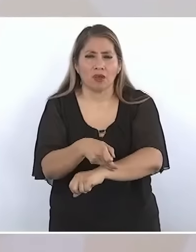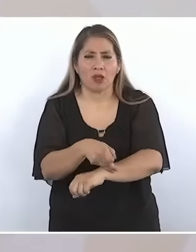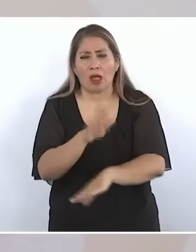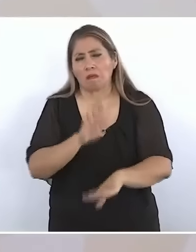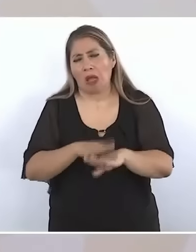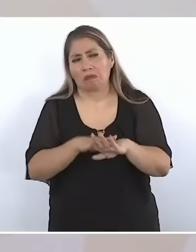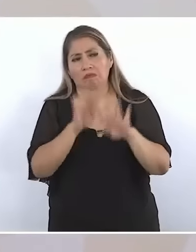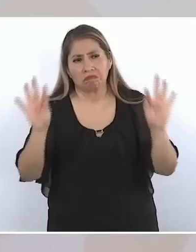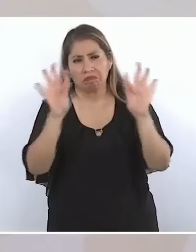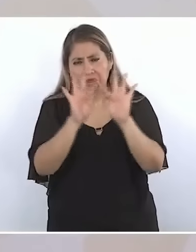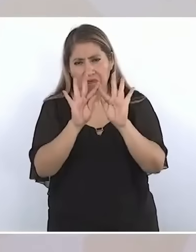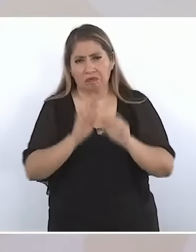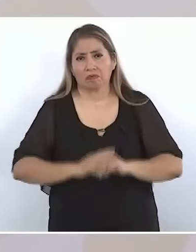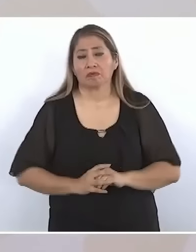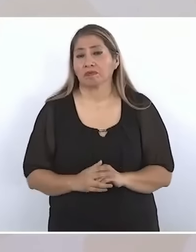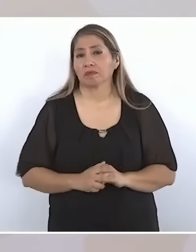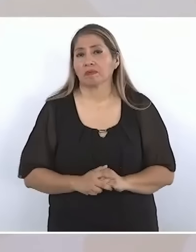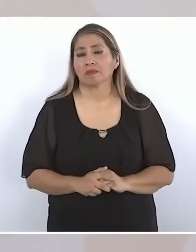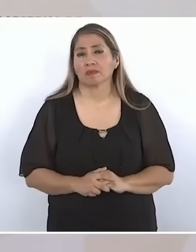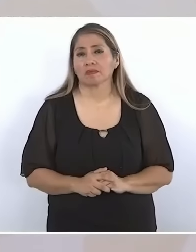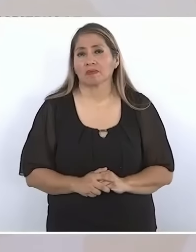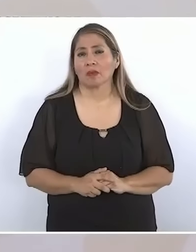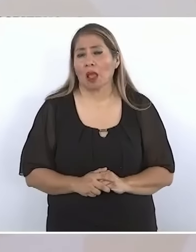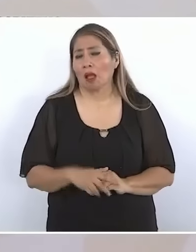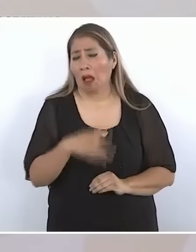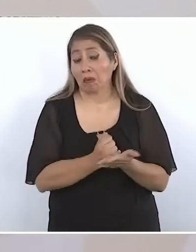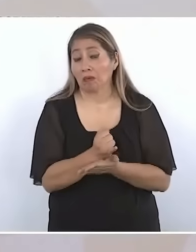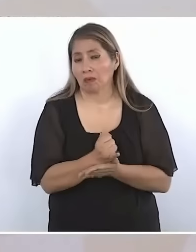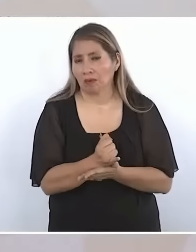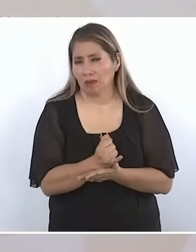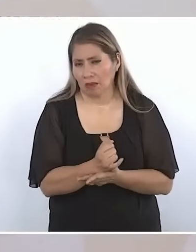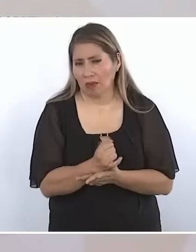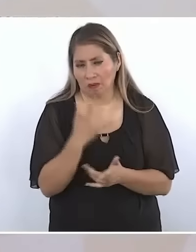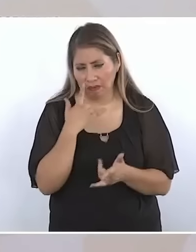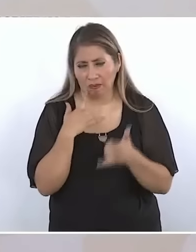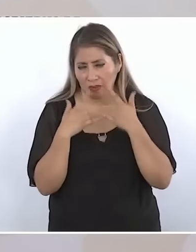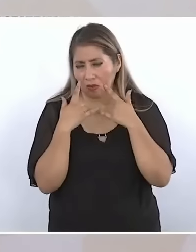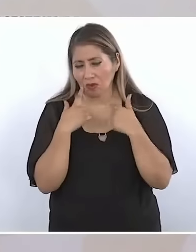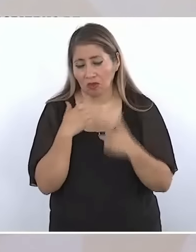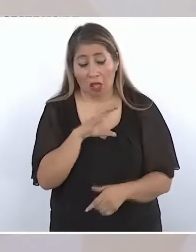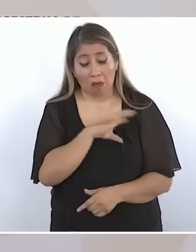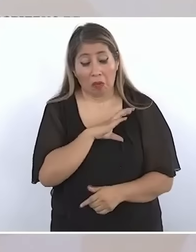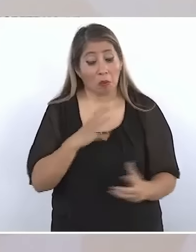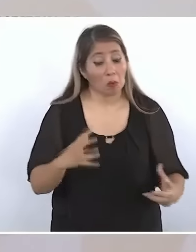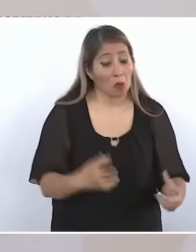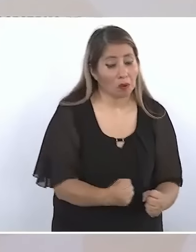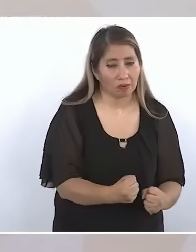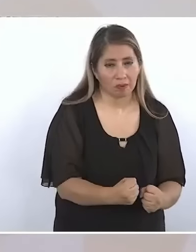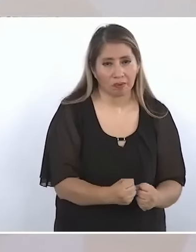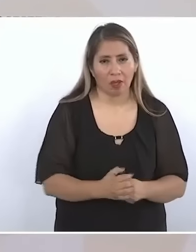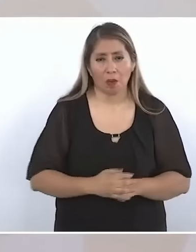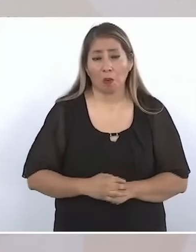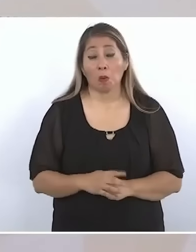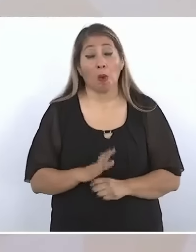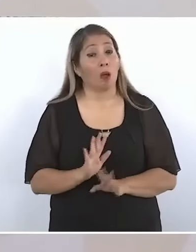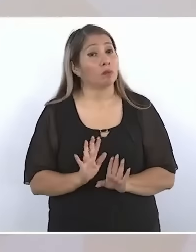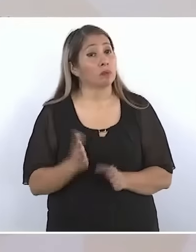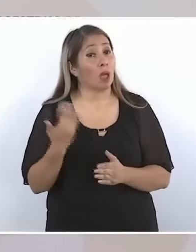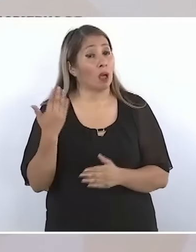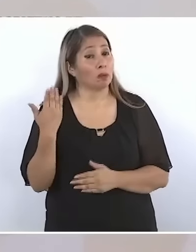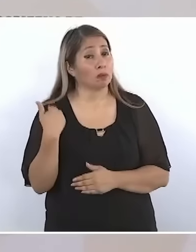más importante. Además, su decisión de luchar por sus seres queridos, porque nunca